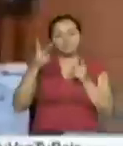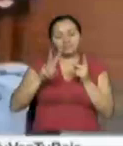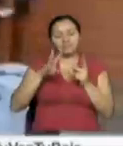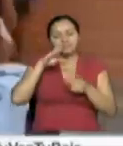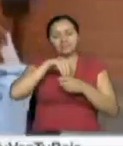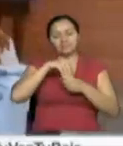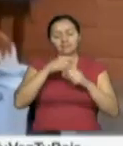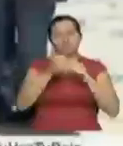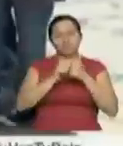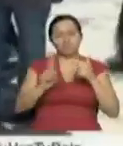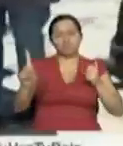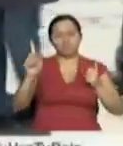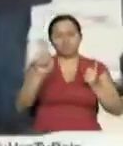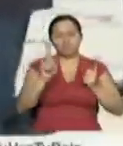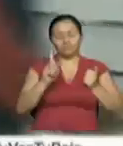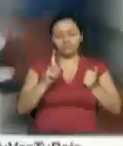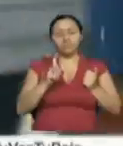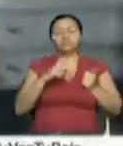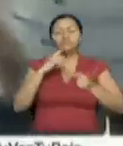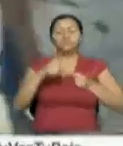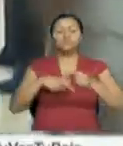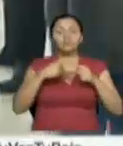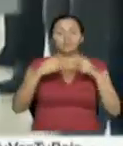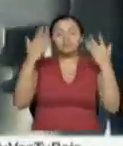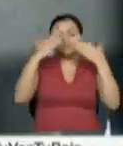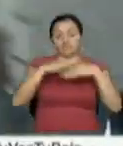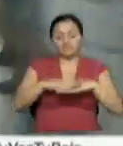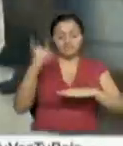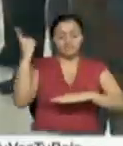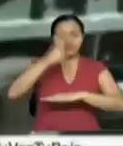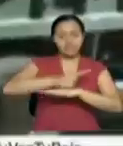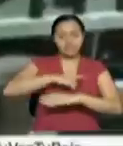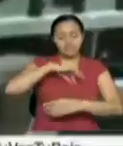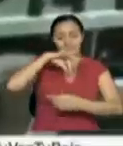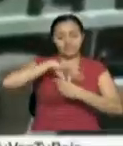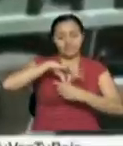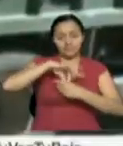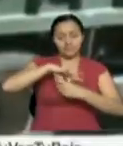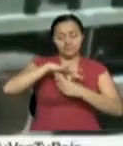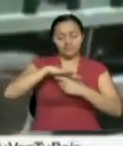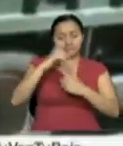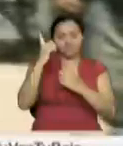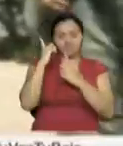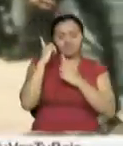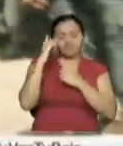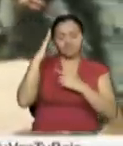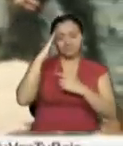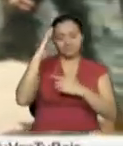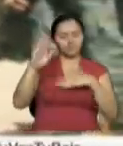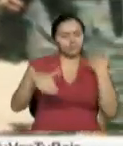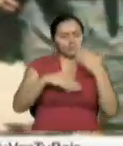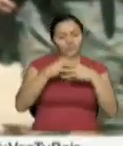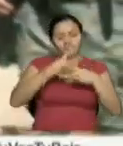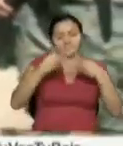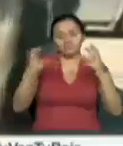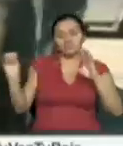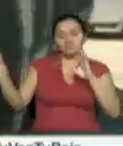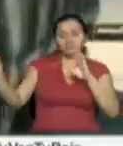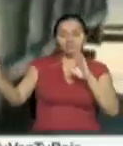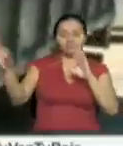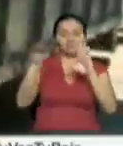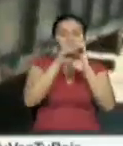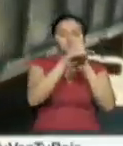interior de cada recinto. Una vez finalizada la jornada electoral, las Fuerzas Armadas trasladaron todo el material a las